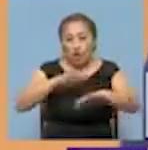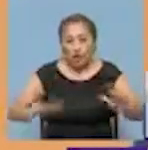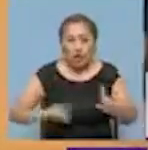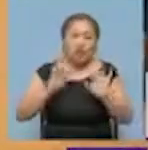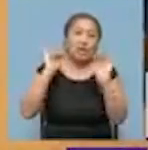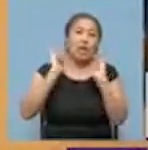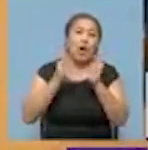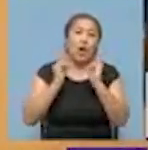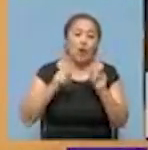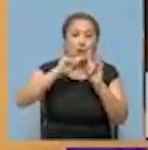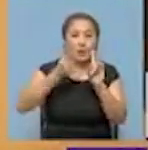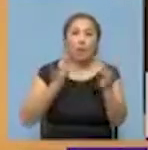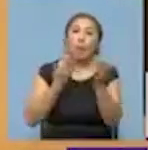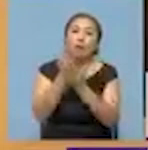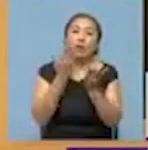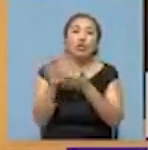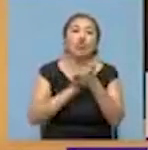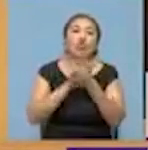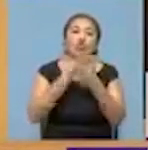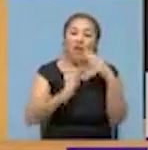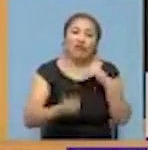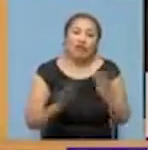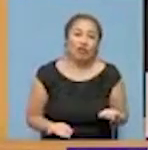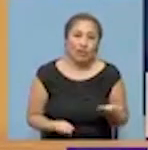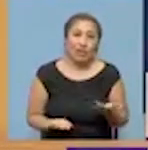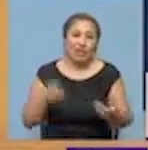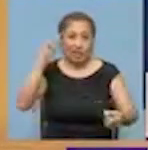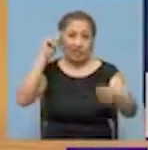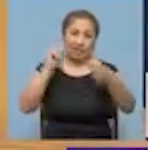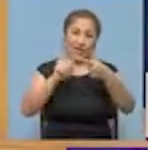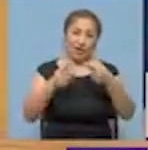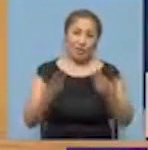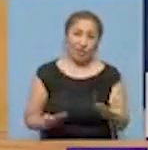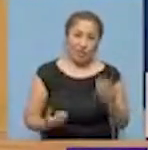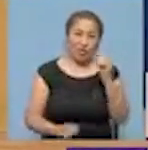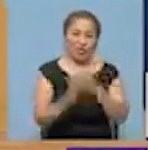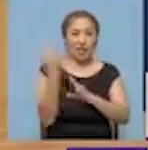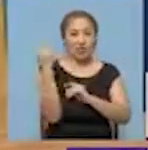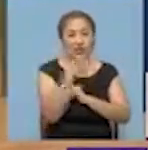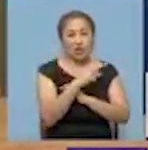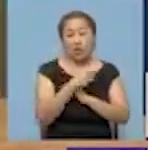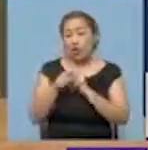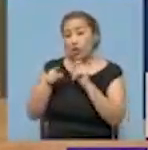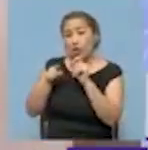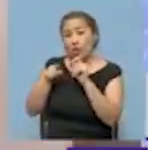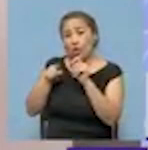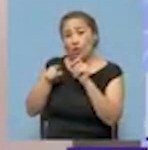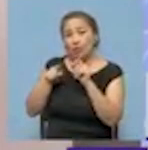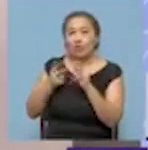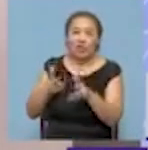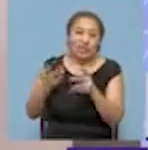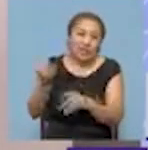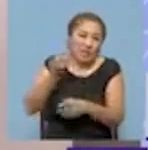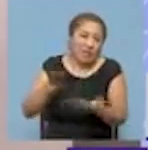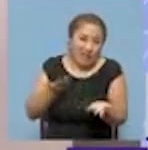adolescentes y los padres piden como solución el aborto esta es la finalidad con que fue creada todo lo contrario a lo que se dice